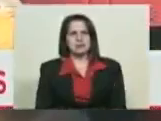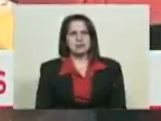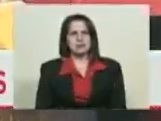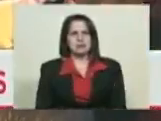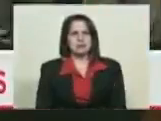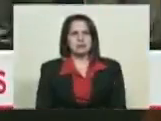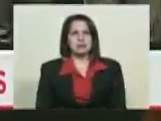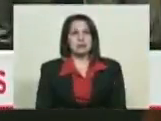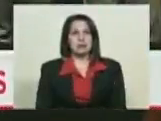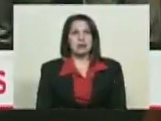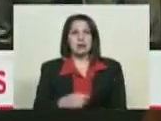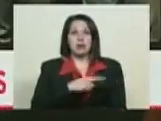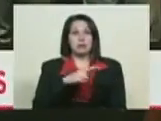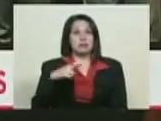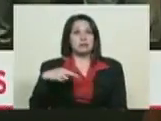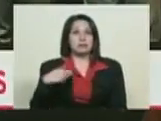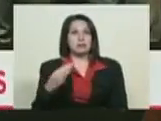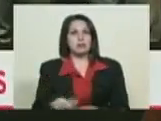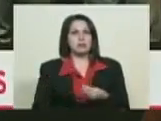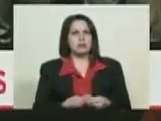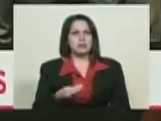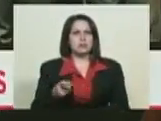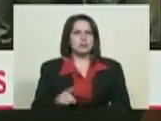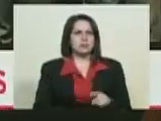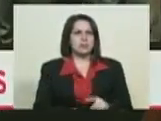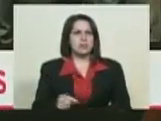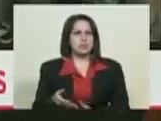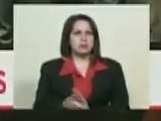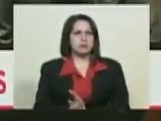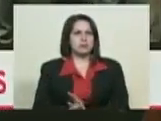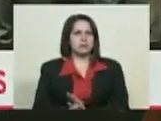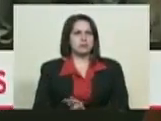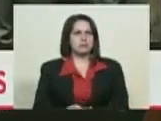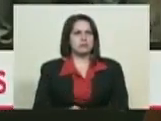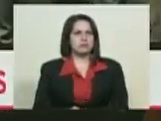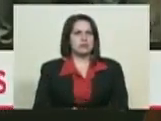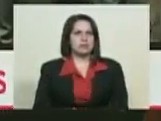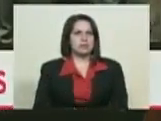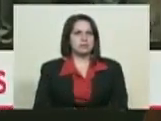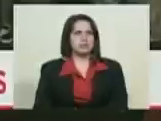Estamos cumpliendo. Un saludo al movimiento Somos Venezuela, ¿vale?